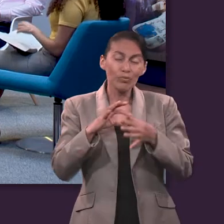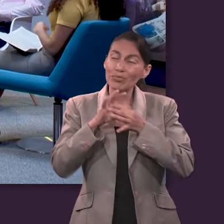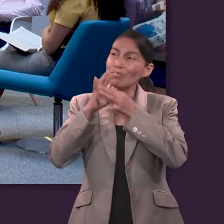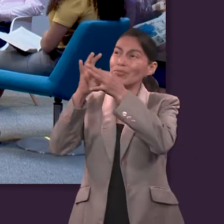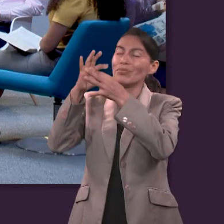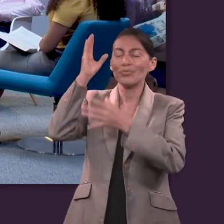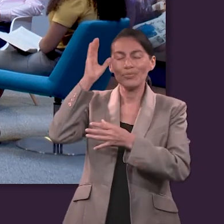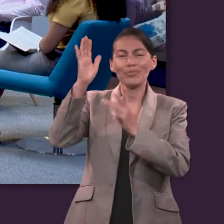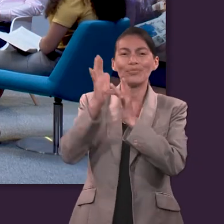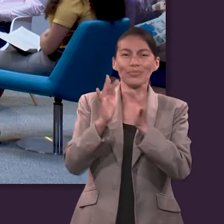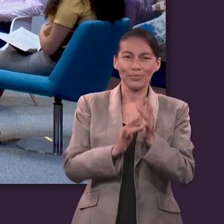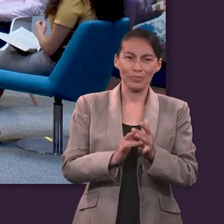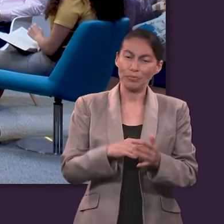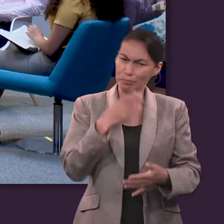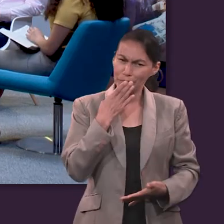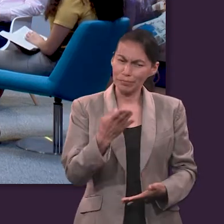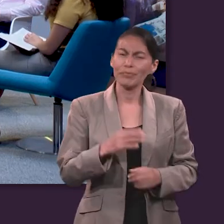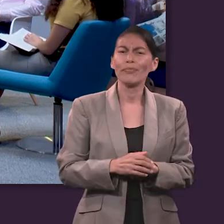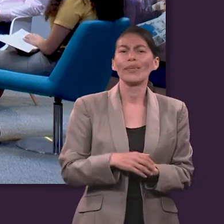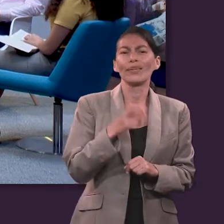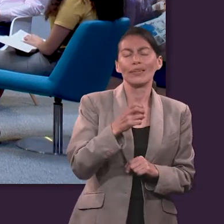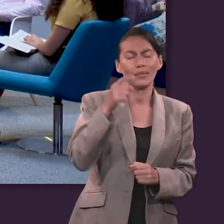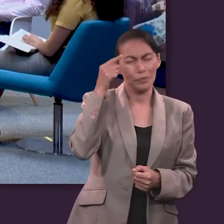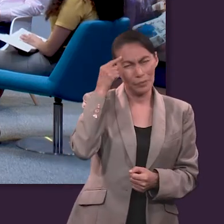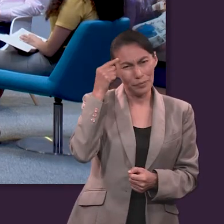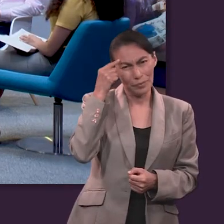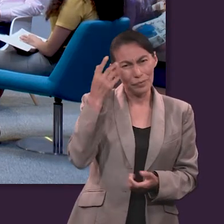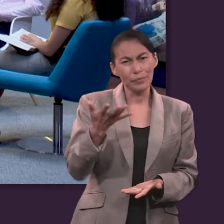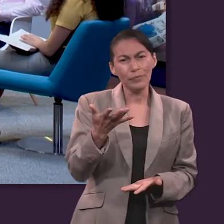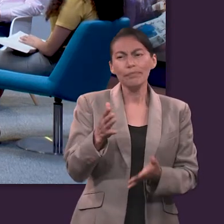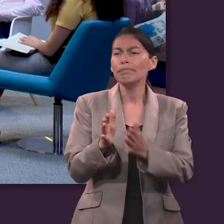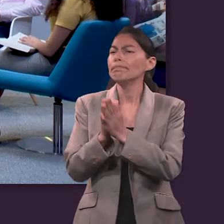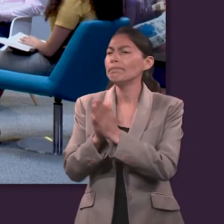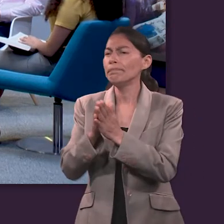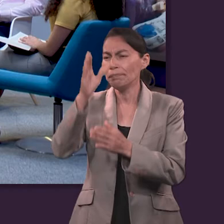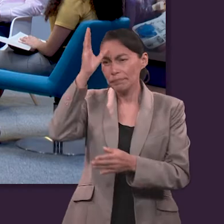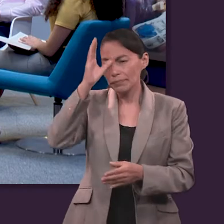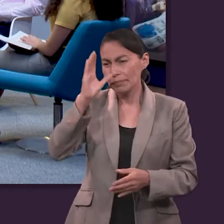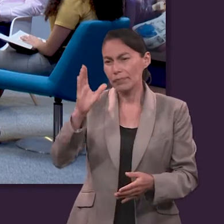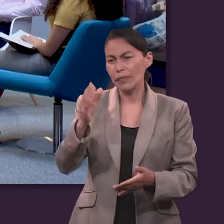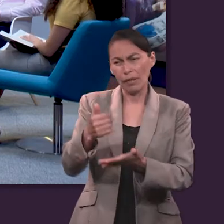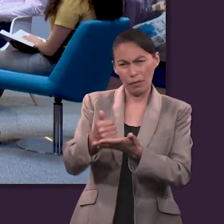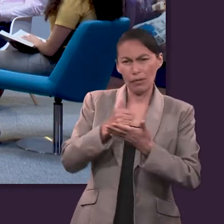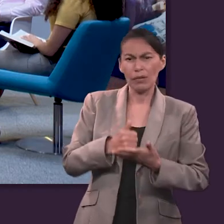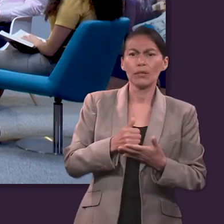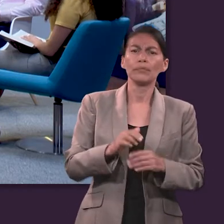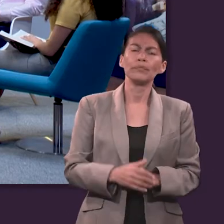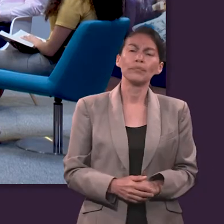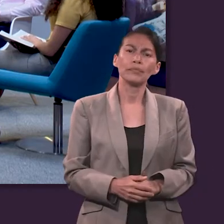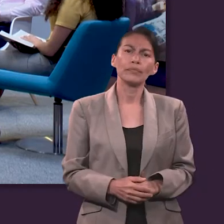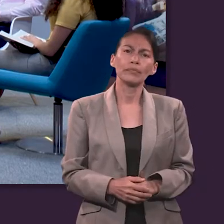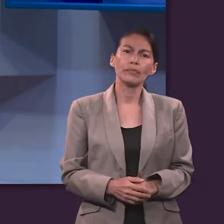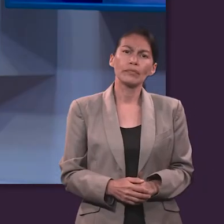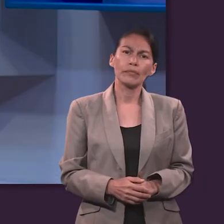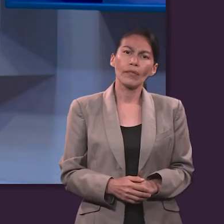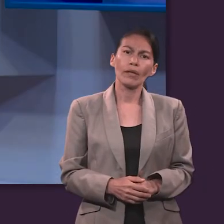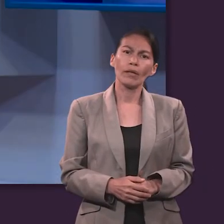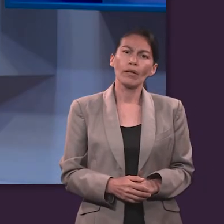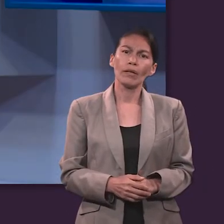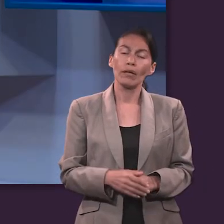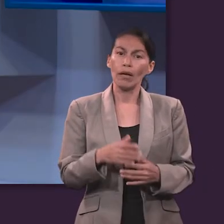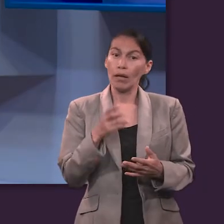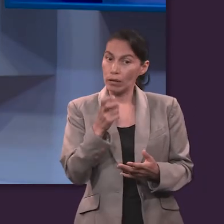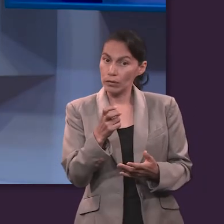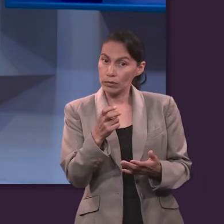mente, Ciprián, si nos puedes ayudar, ¿cómo pueden estas palabras ayudarnos a